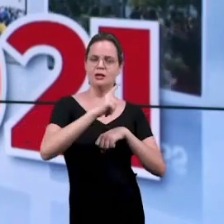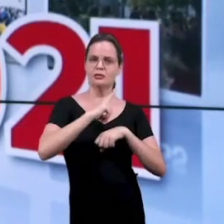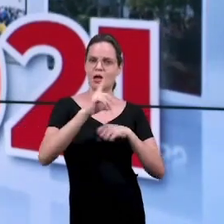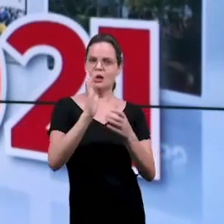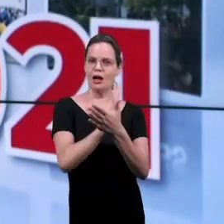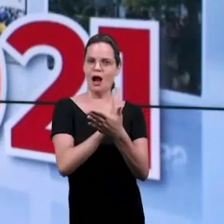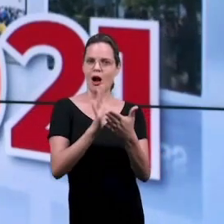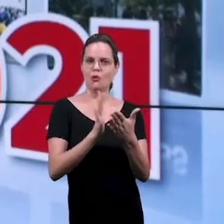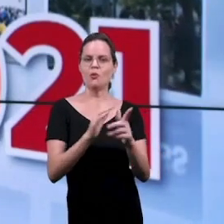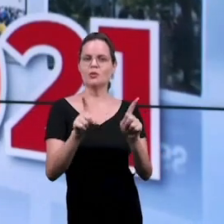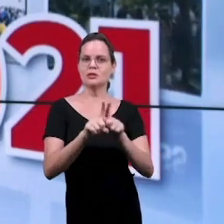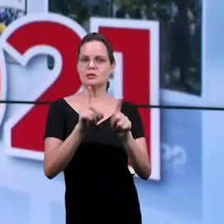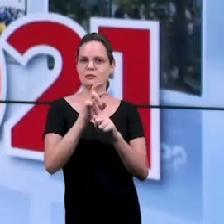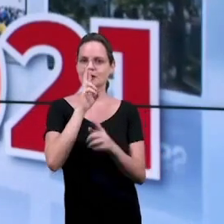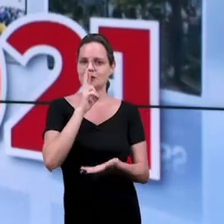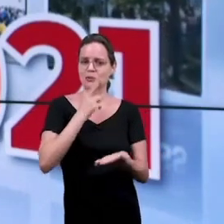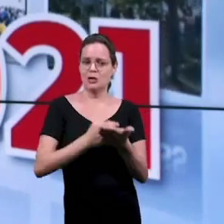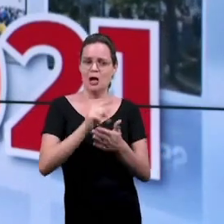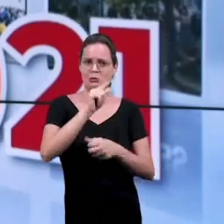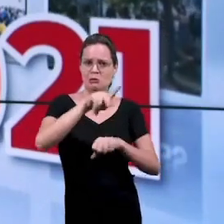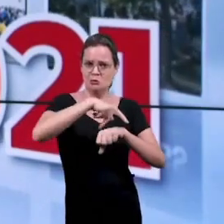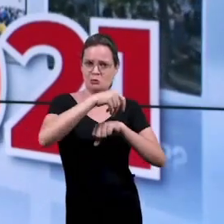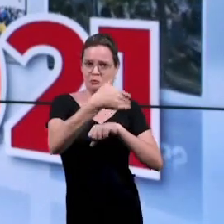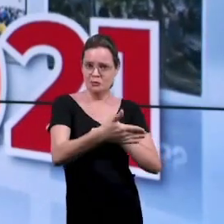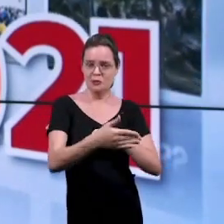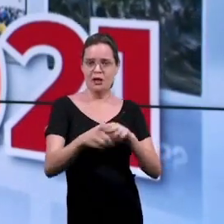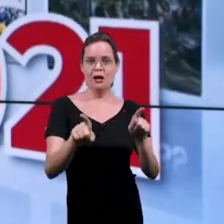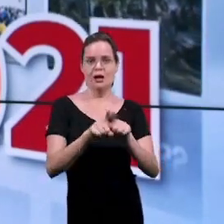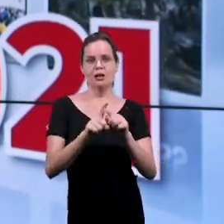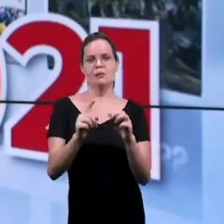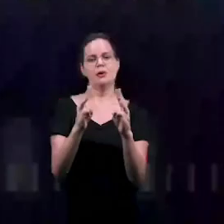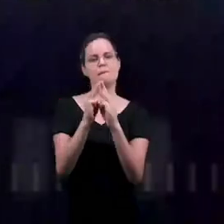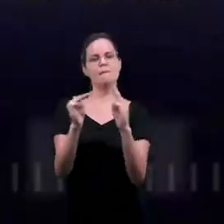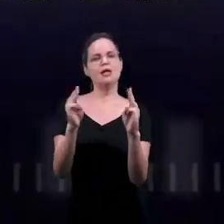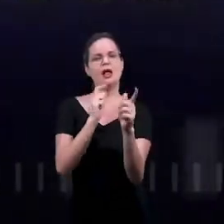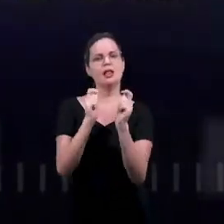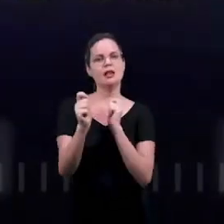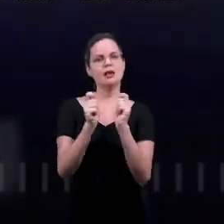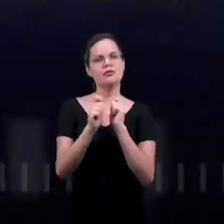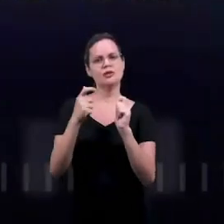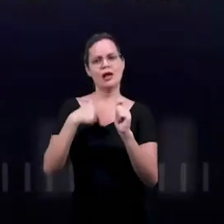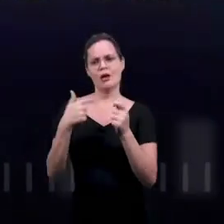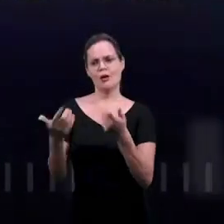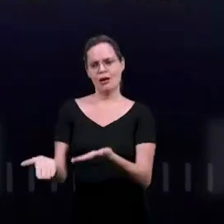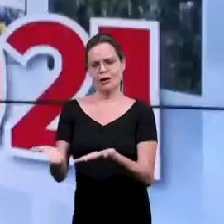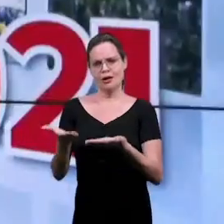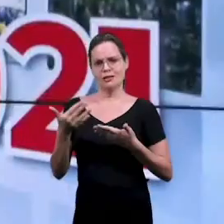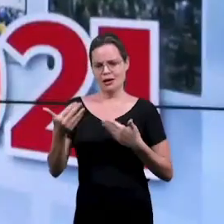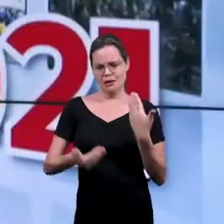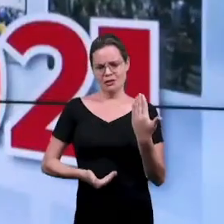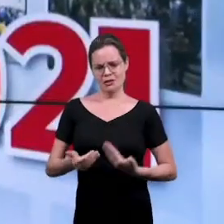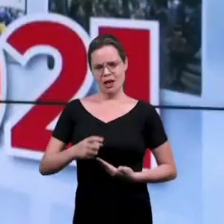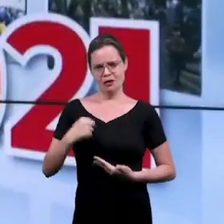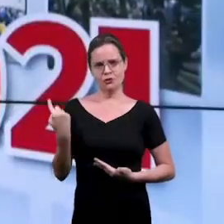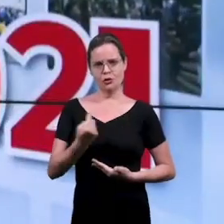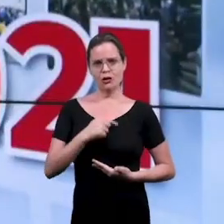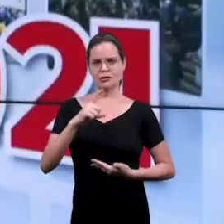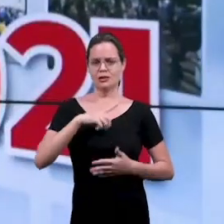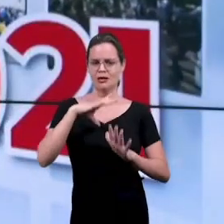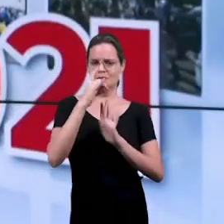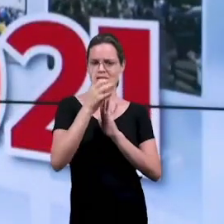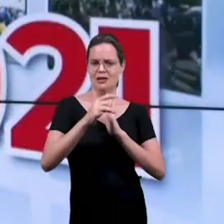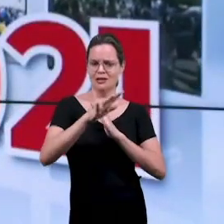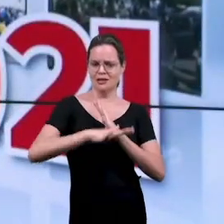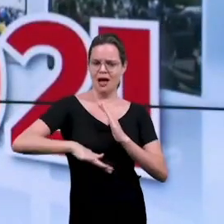por nuestros hermanos. Miren que ya tenemos algunos corresponsales en el exterior de Manaim News y Manaim Entrevista, donde